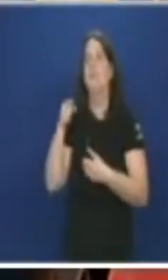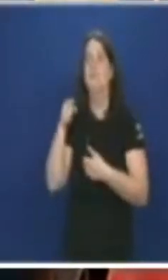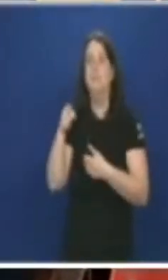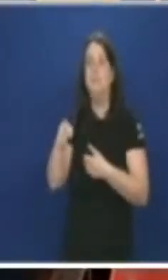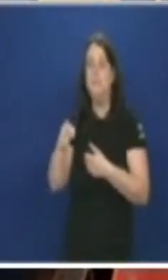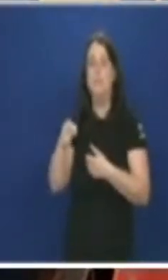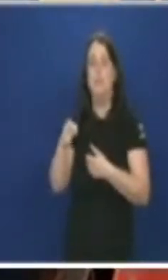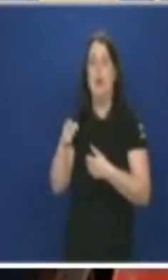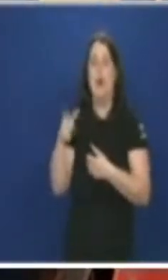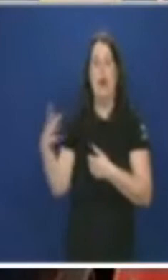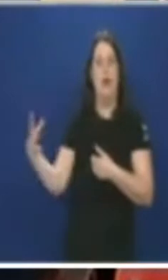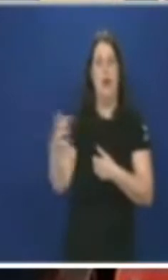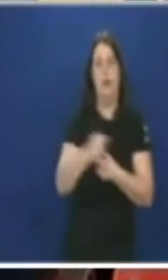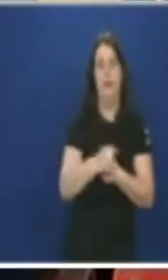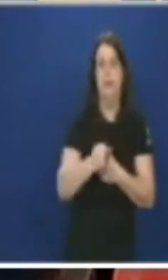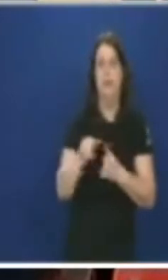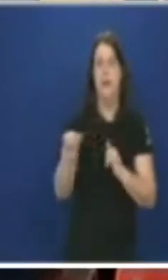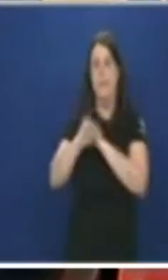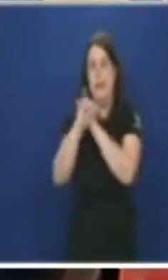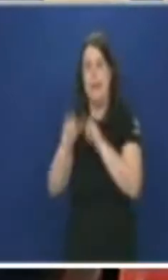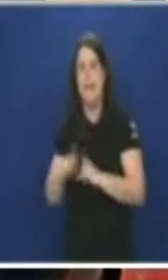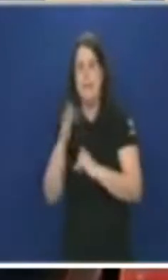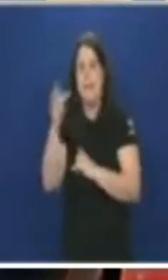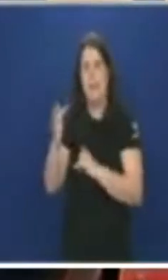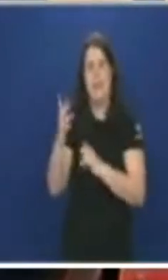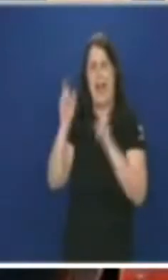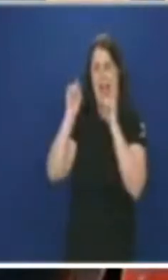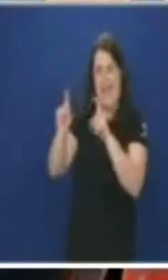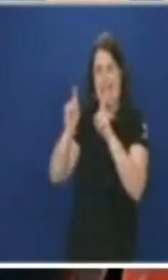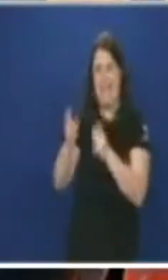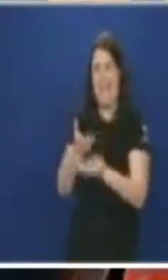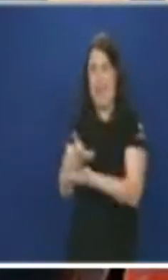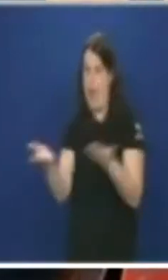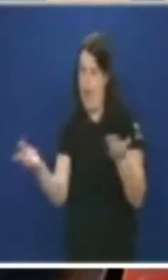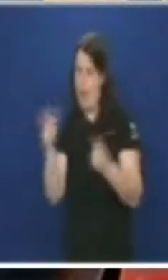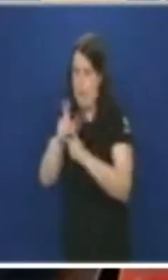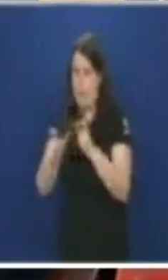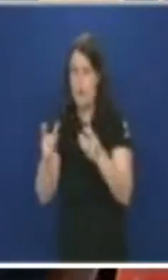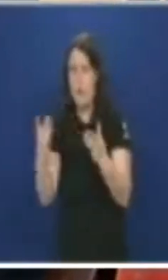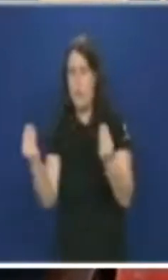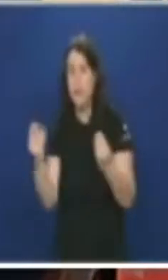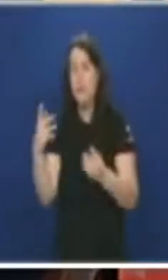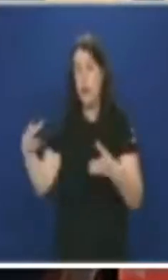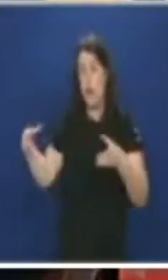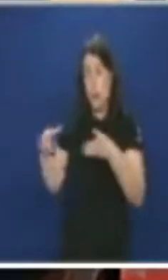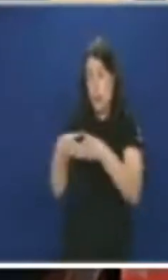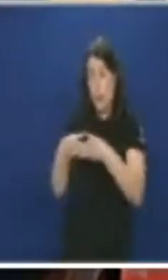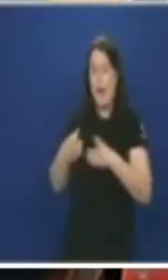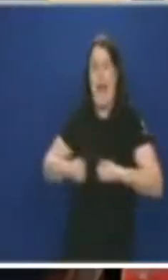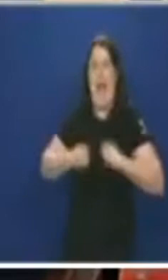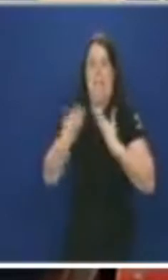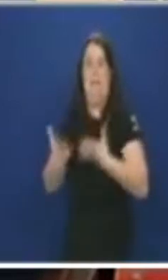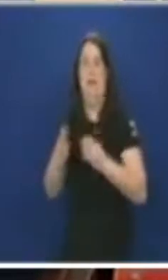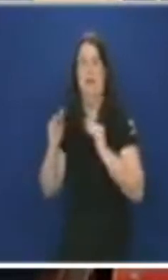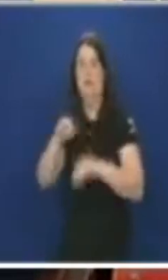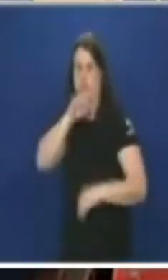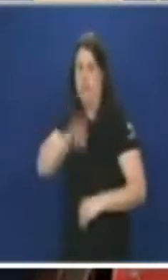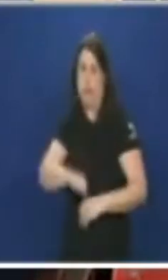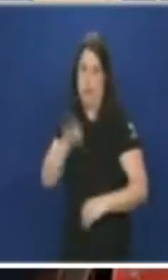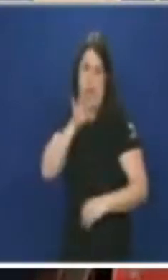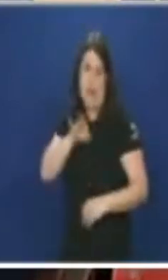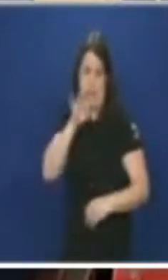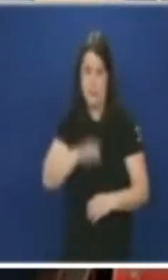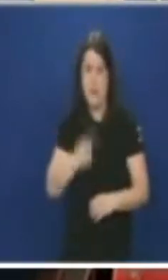de todos e para enseño de moitos, en a que todos eles expresaban o seu galeguismo.